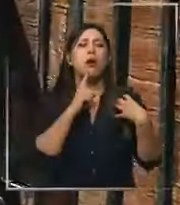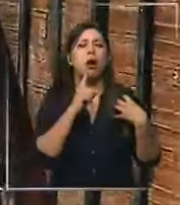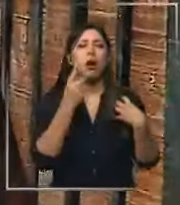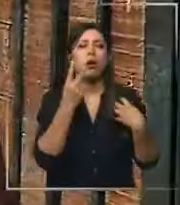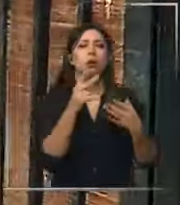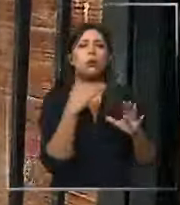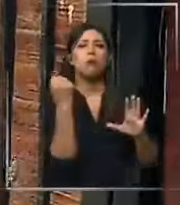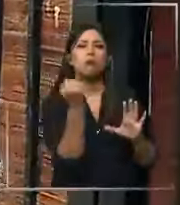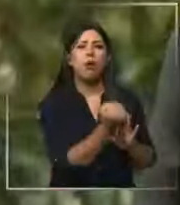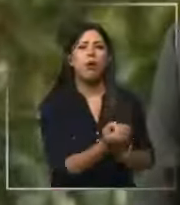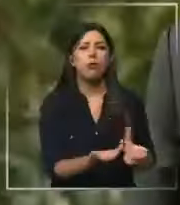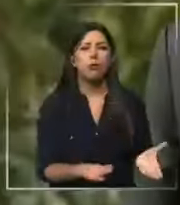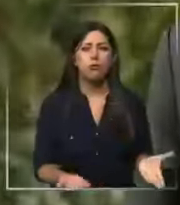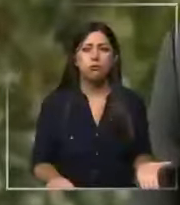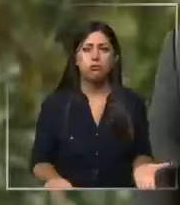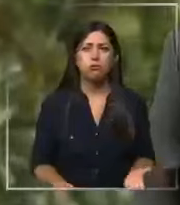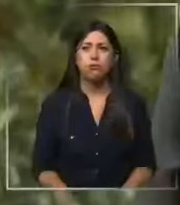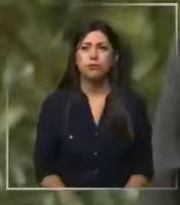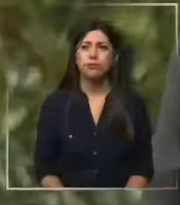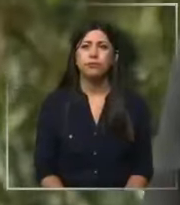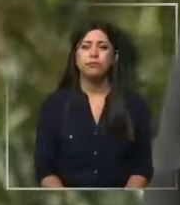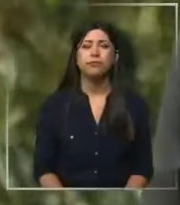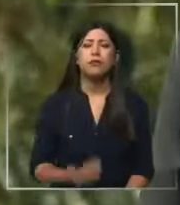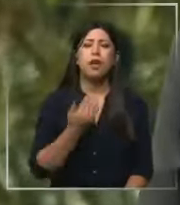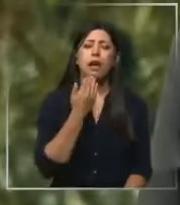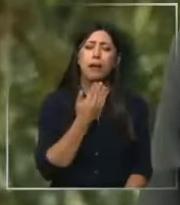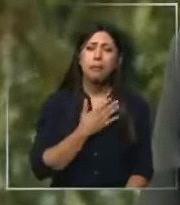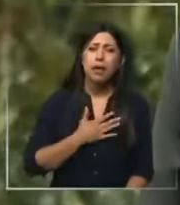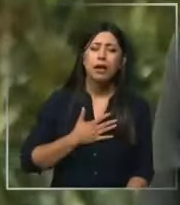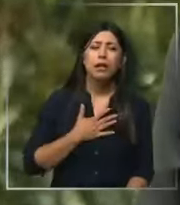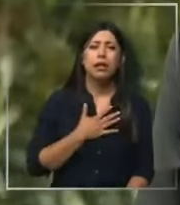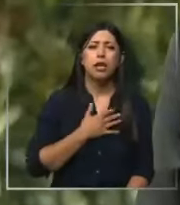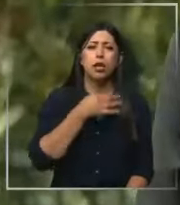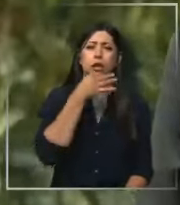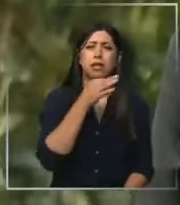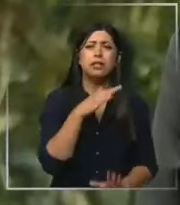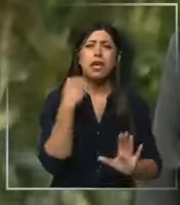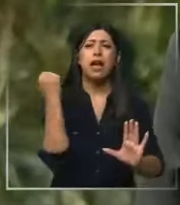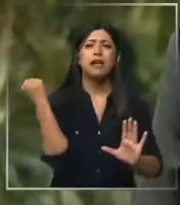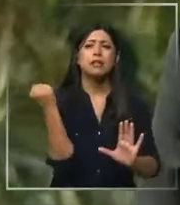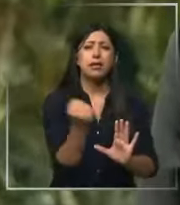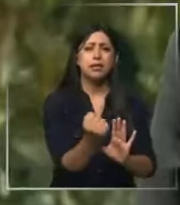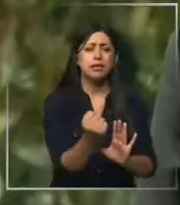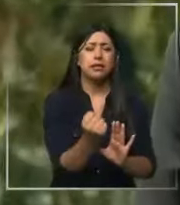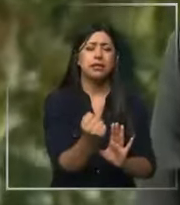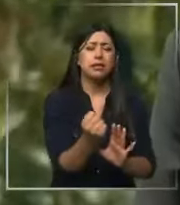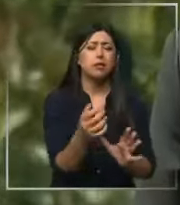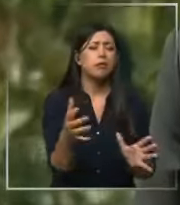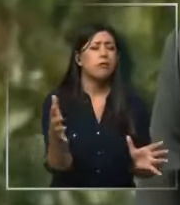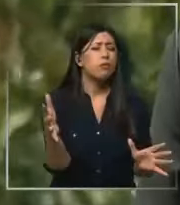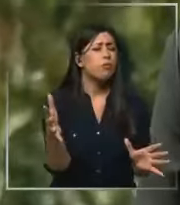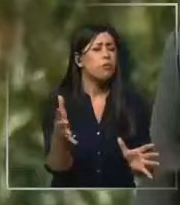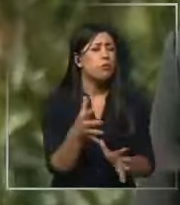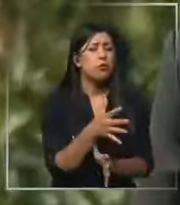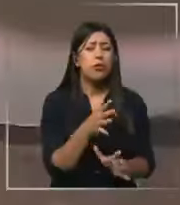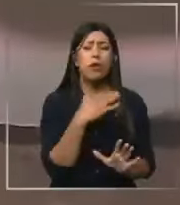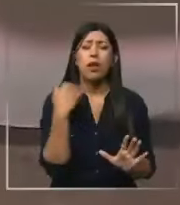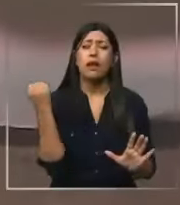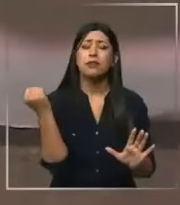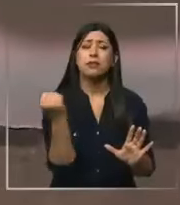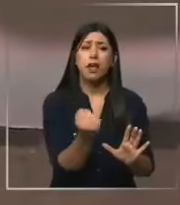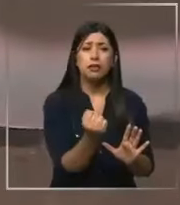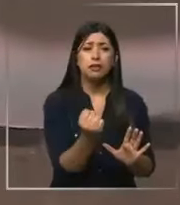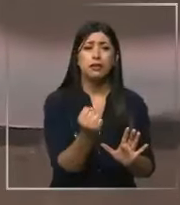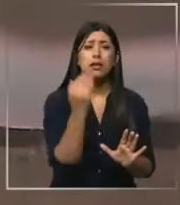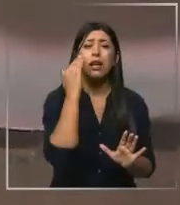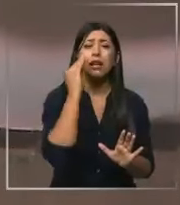seres queridos. Quisiera también referirme al asesinato, al brutal asesinato de